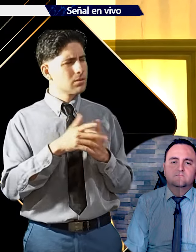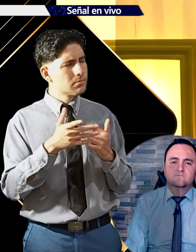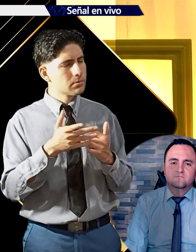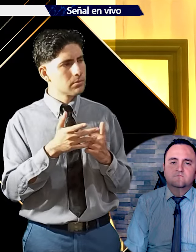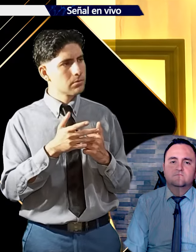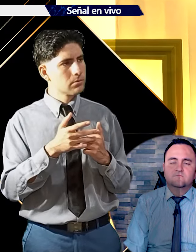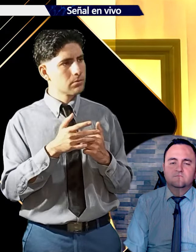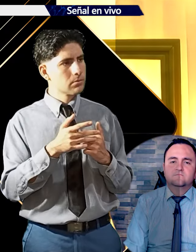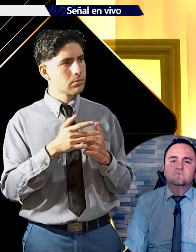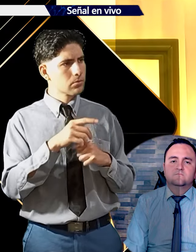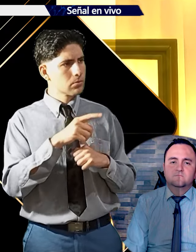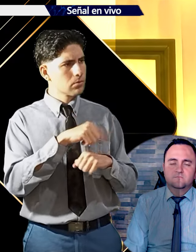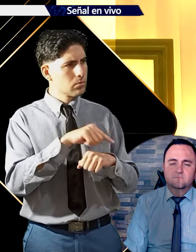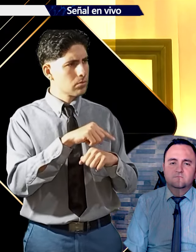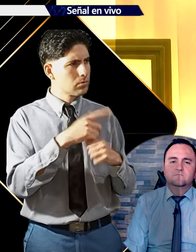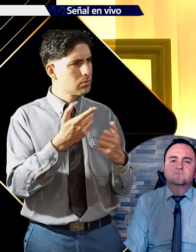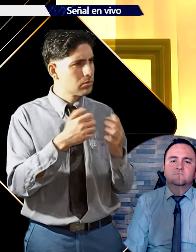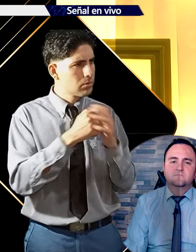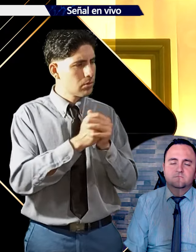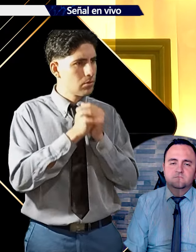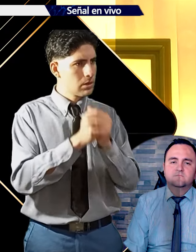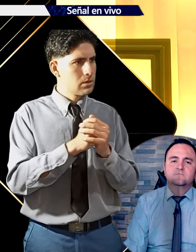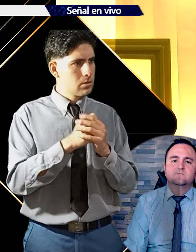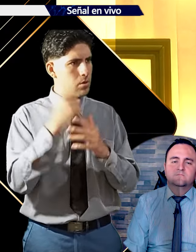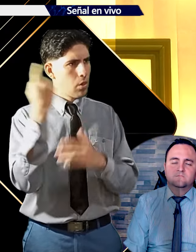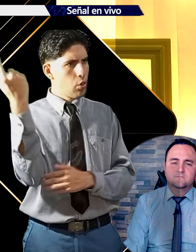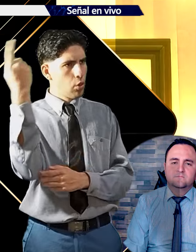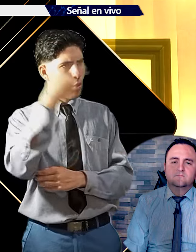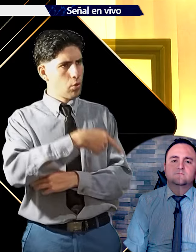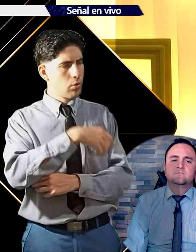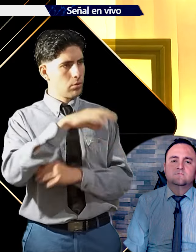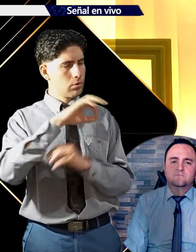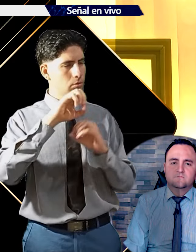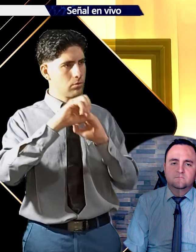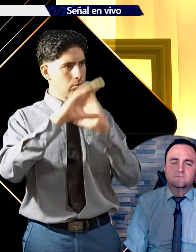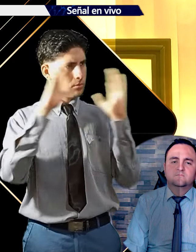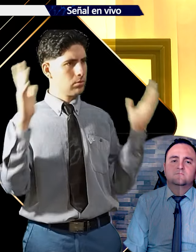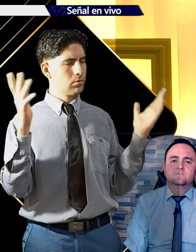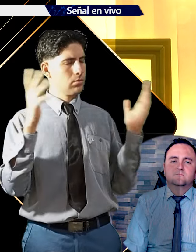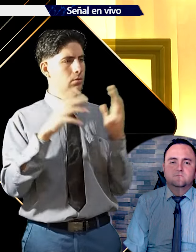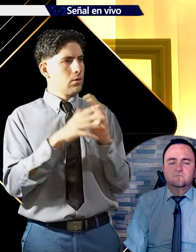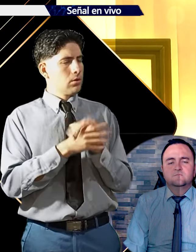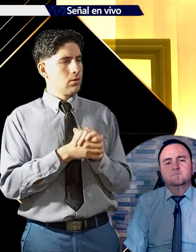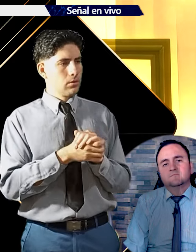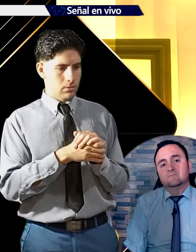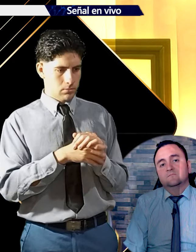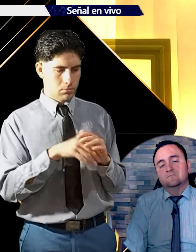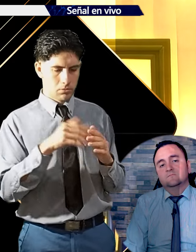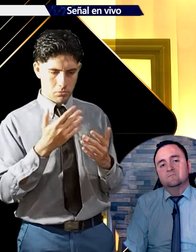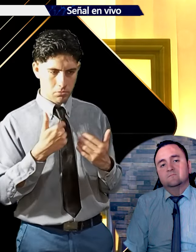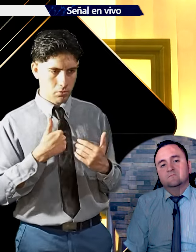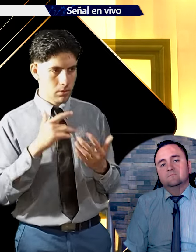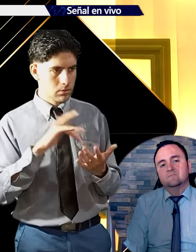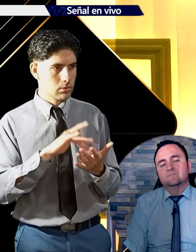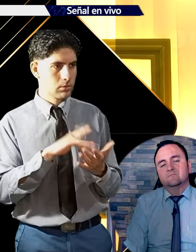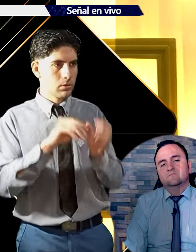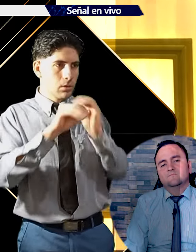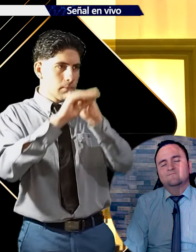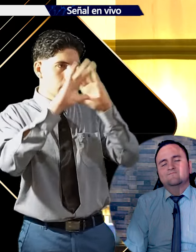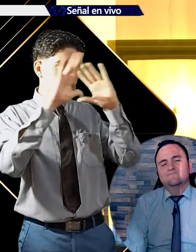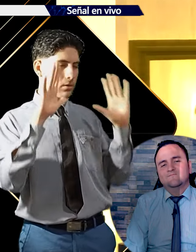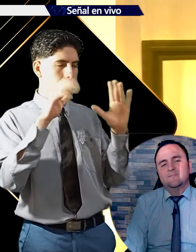como conocer. Le dije: hermana, y entonces el hermano Zúñiga, ¿cuánto ora? Porque vine esta mañana y que estaba orando.